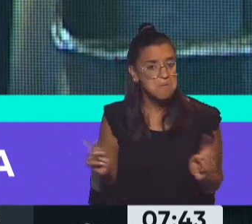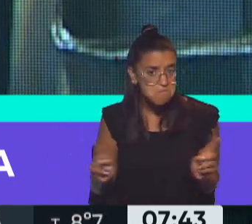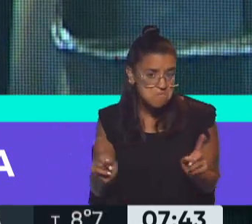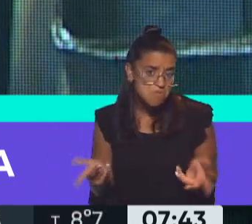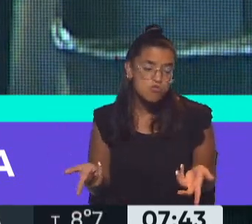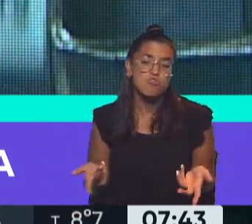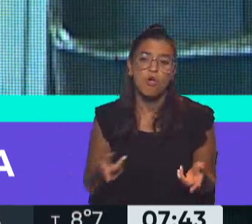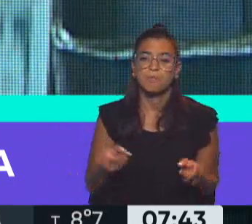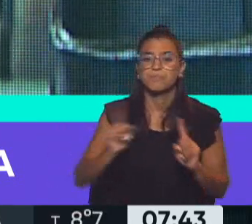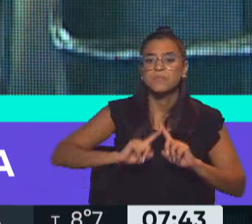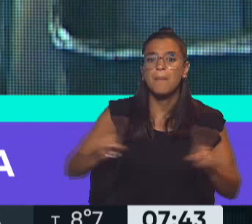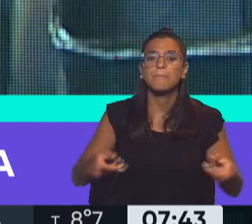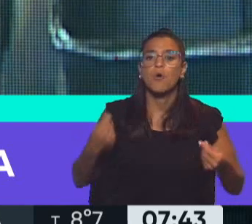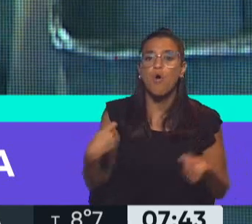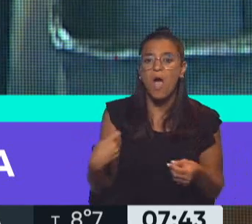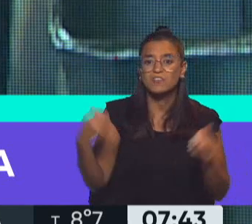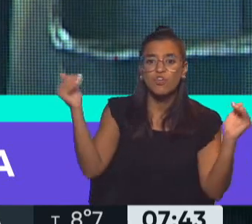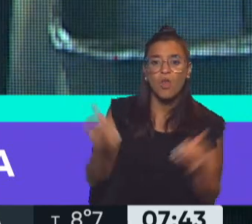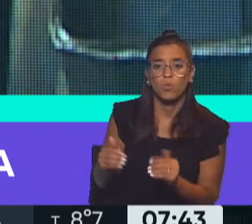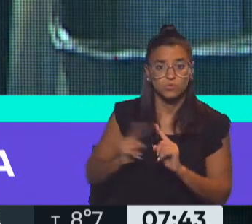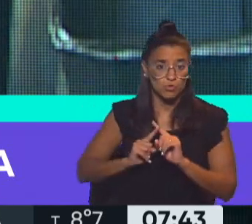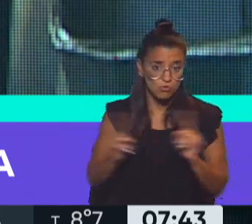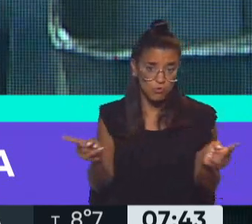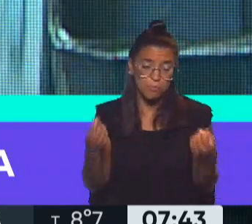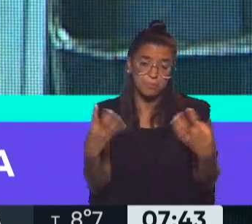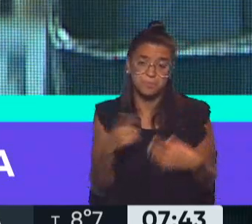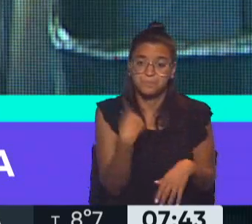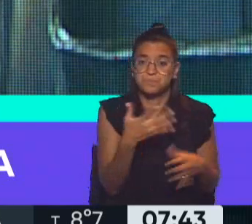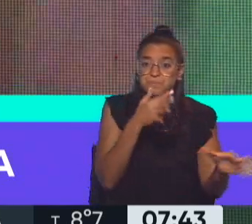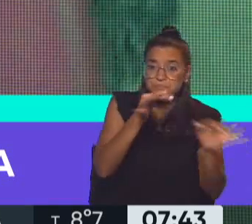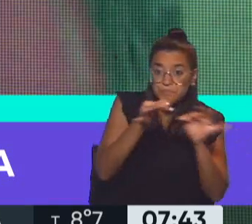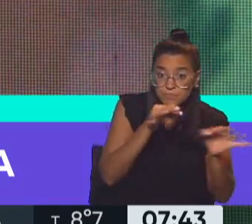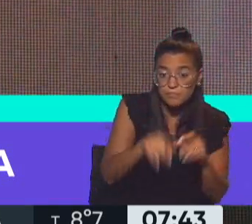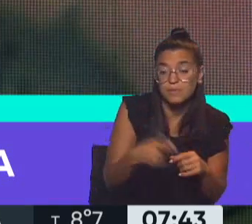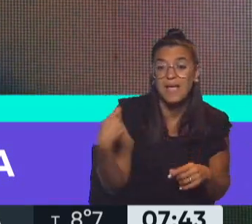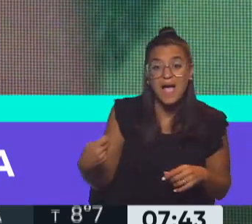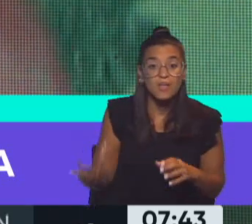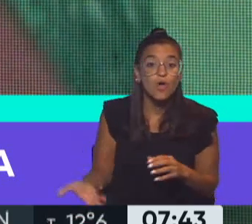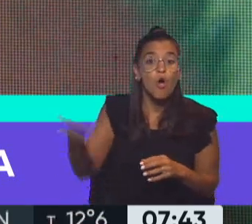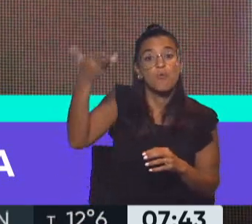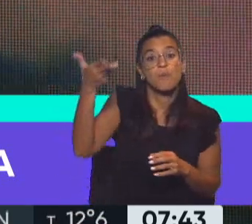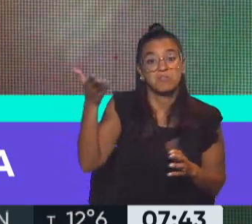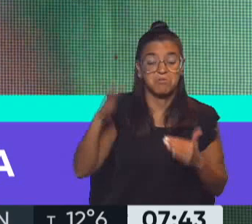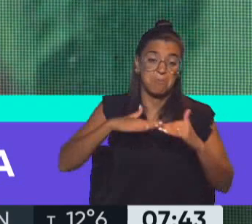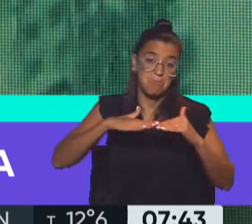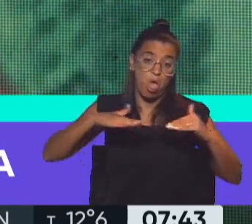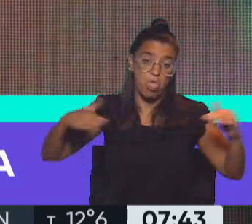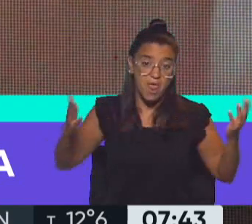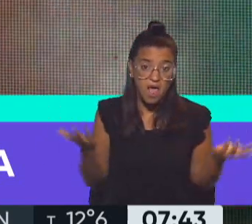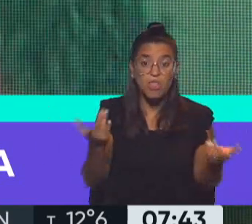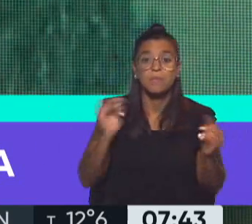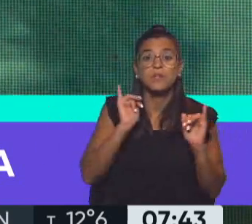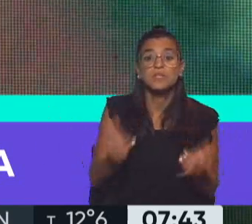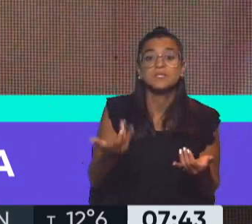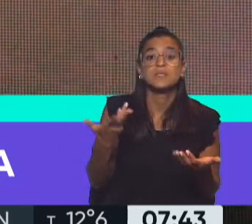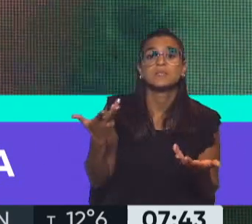tampoco va a haber una reducción del gasto en términos reales, porque lo que se estuvo hablando es que el gasto en términos reales va a crecer de forma moderada. Lo que sí va a haber es un